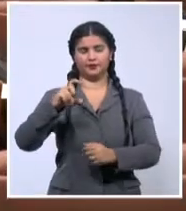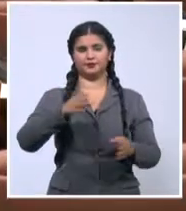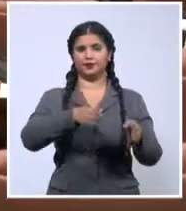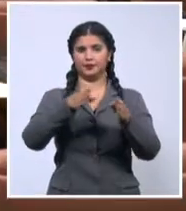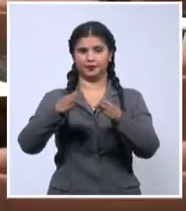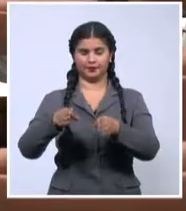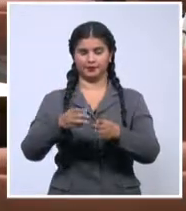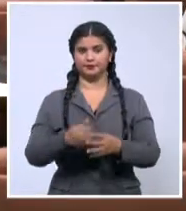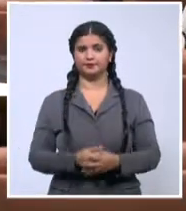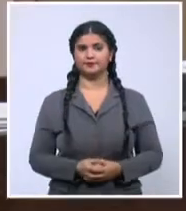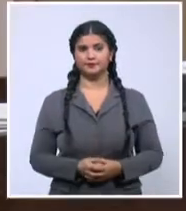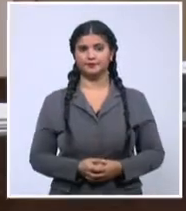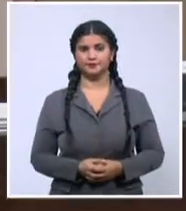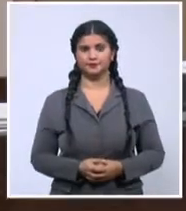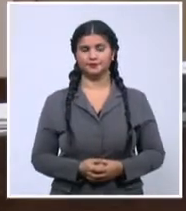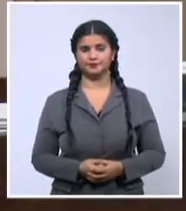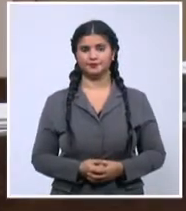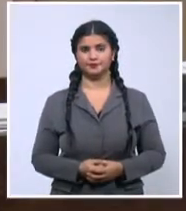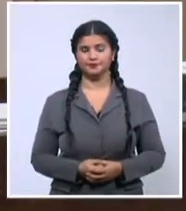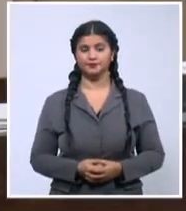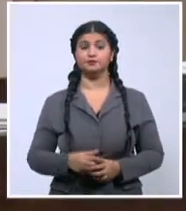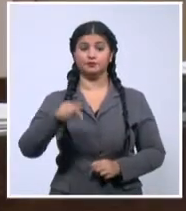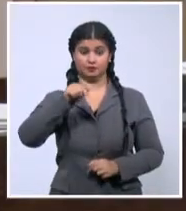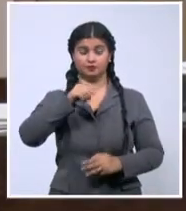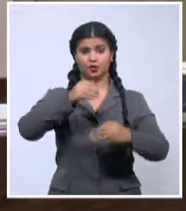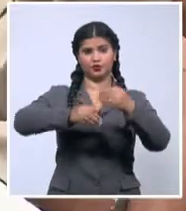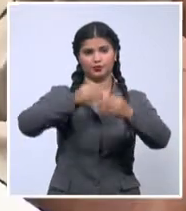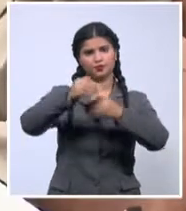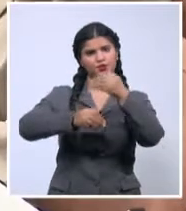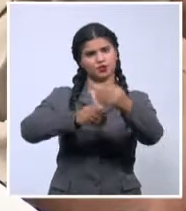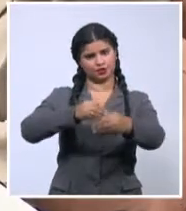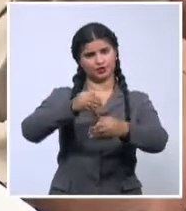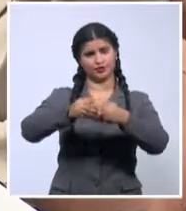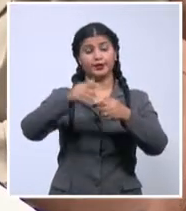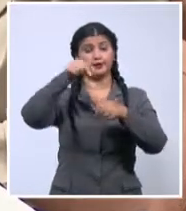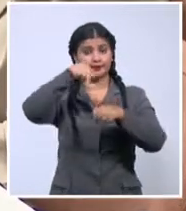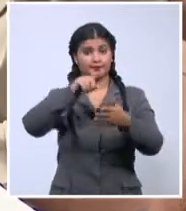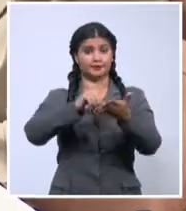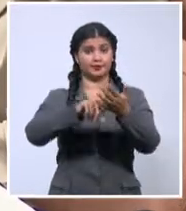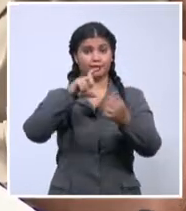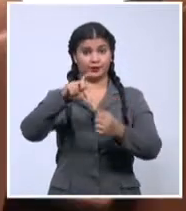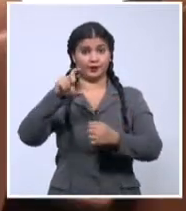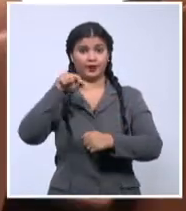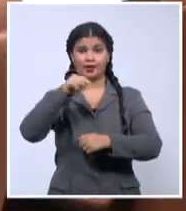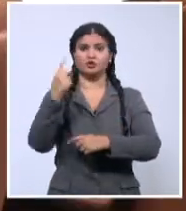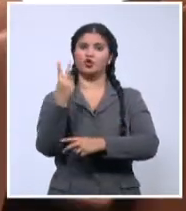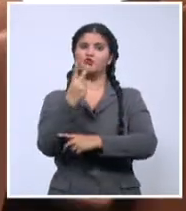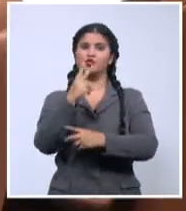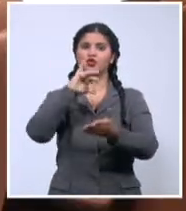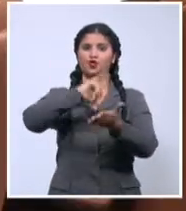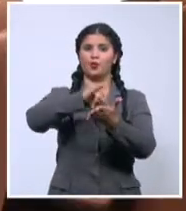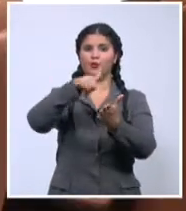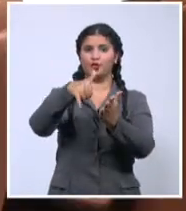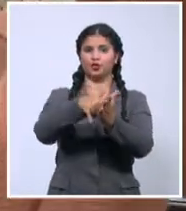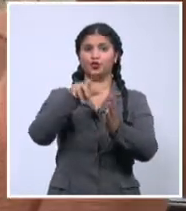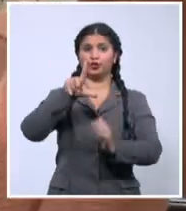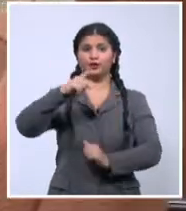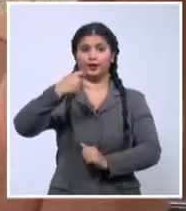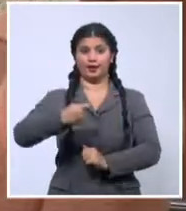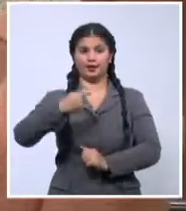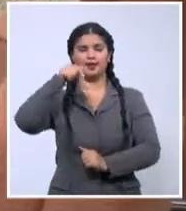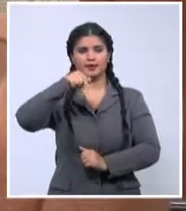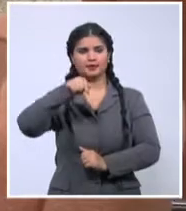Un nuevo escalón en el perfeccionamiento del poder popular en el país resulta sin dudas los dos proyectos de leyes que hoy evalúan los diputados cubanos para su